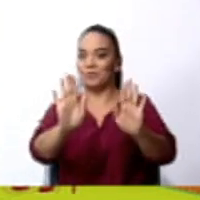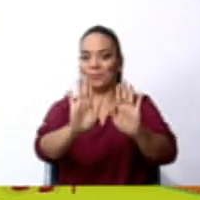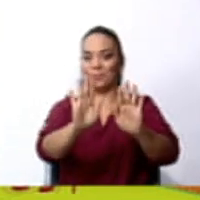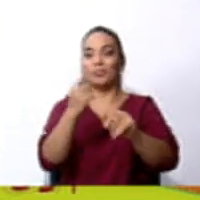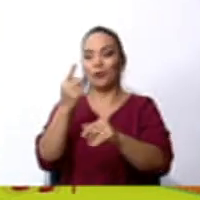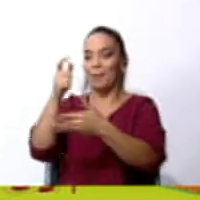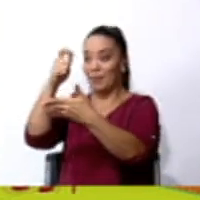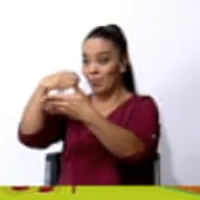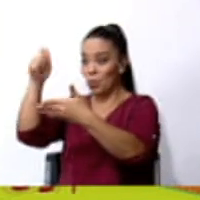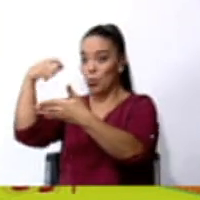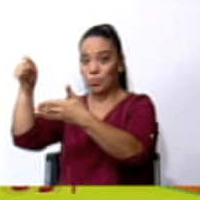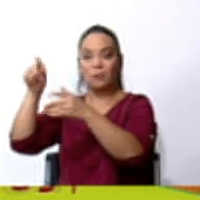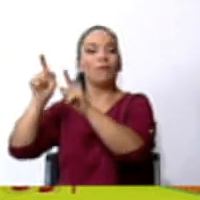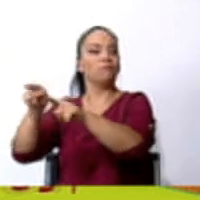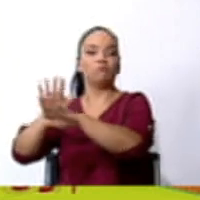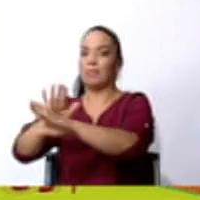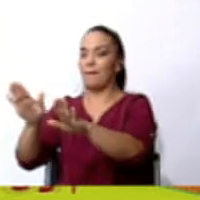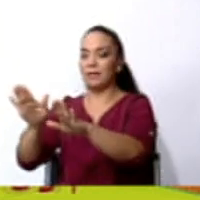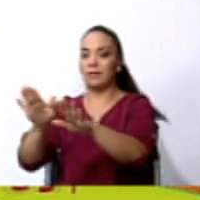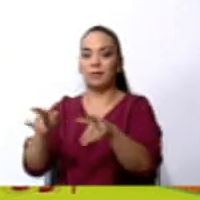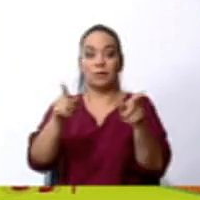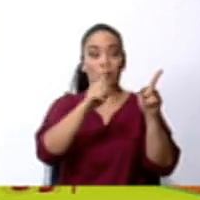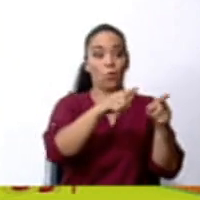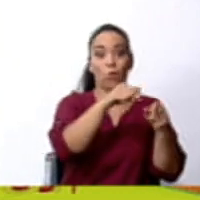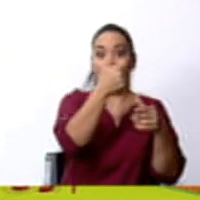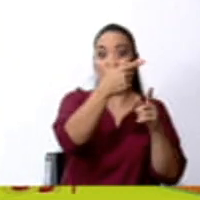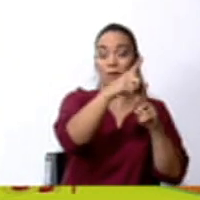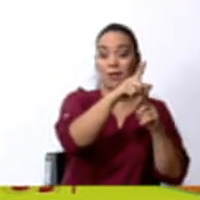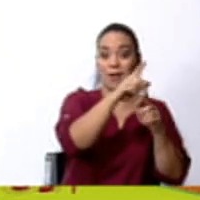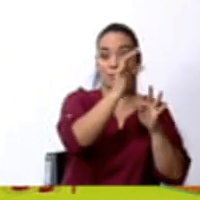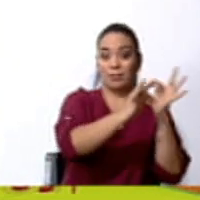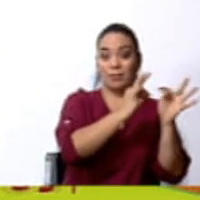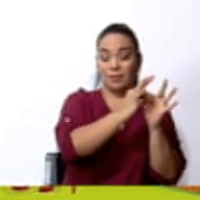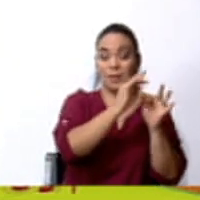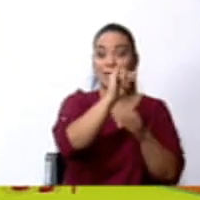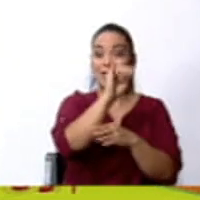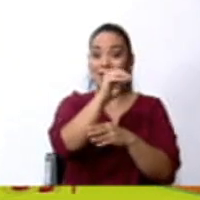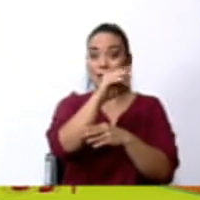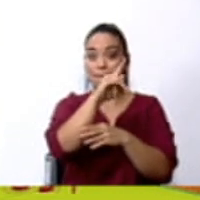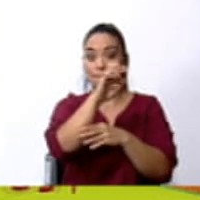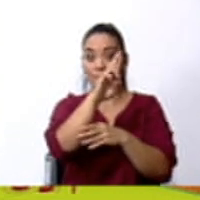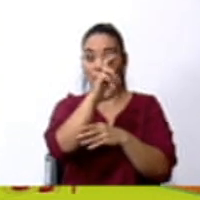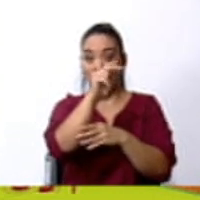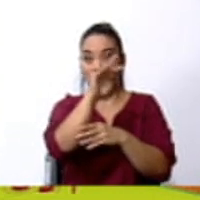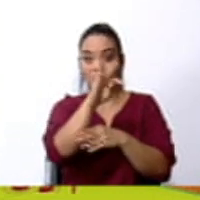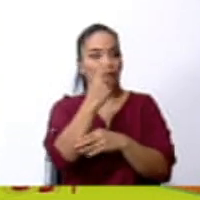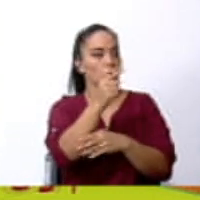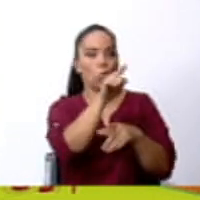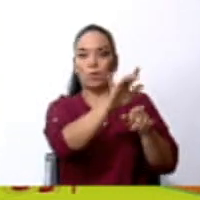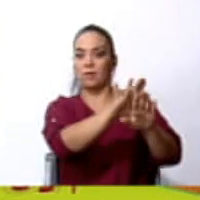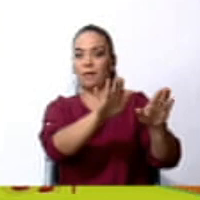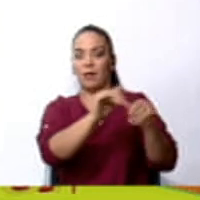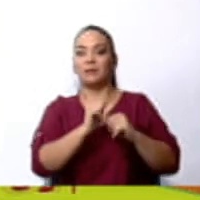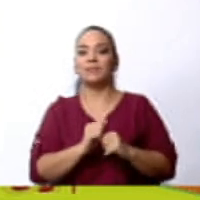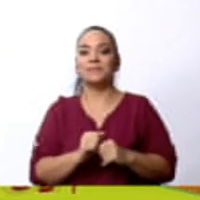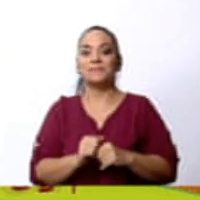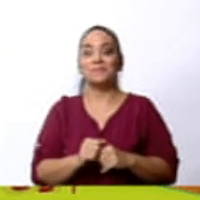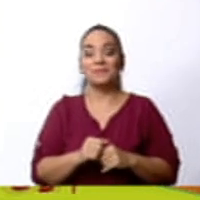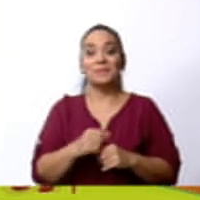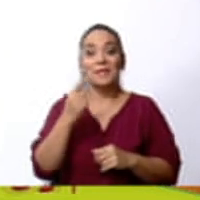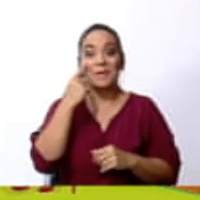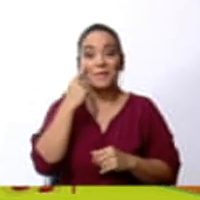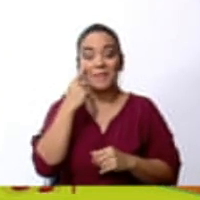letra cursiva. Y si voy a escribir en letra imprenta, solo lo hago en letra imprenta. Aquí atrás vamos a ver todos